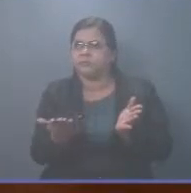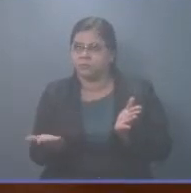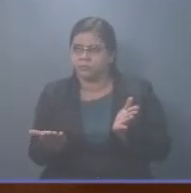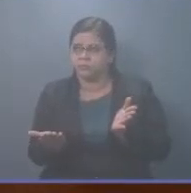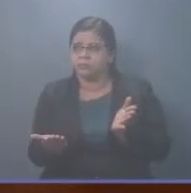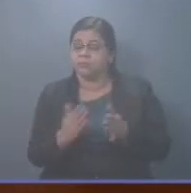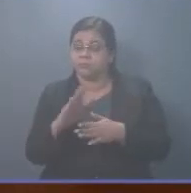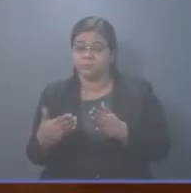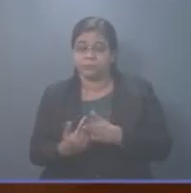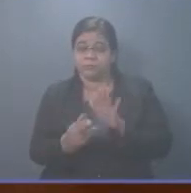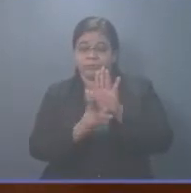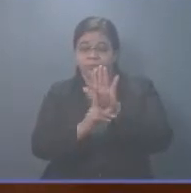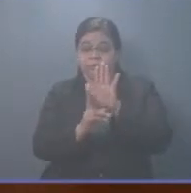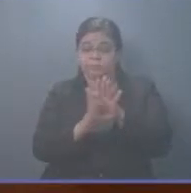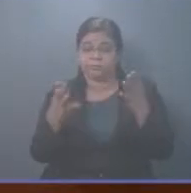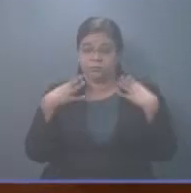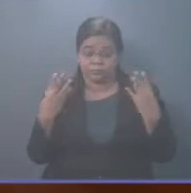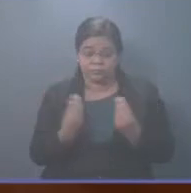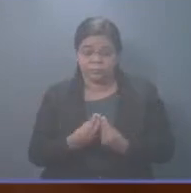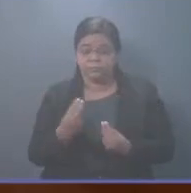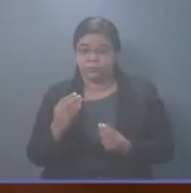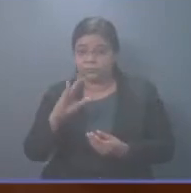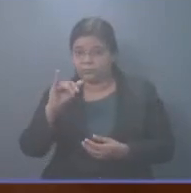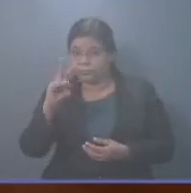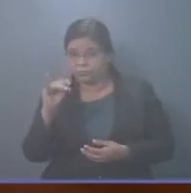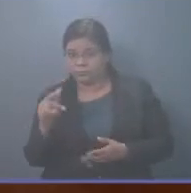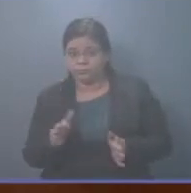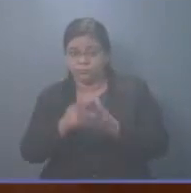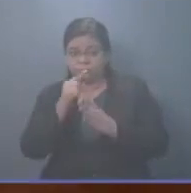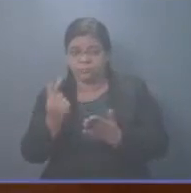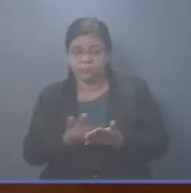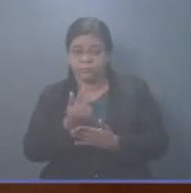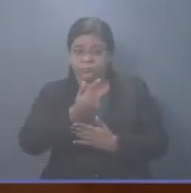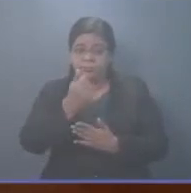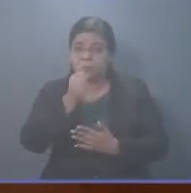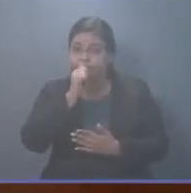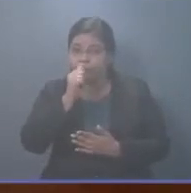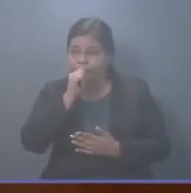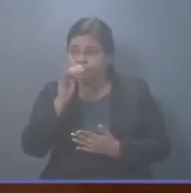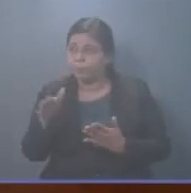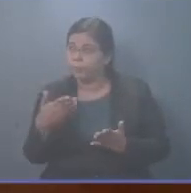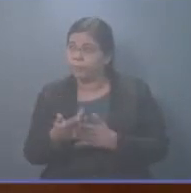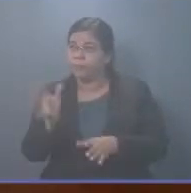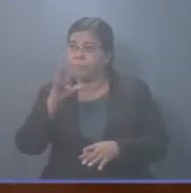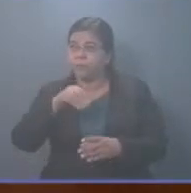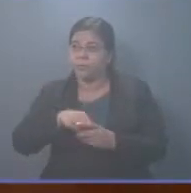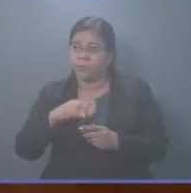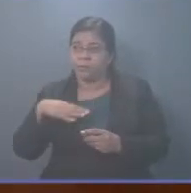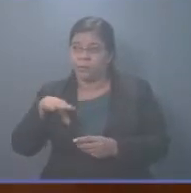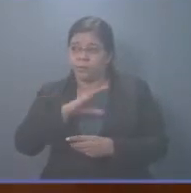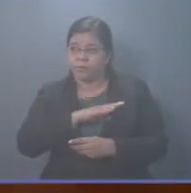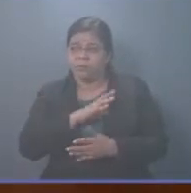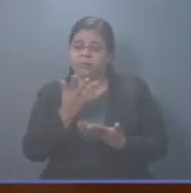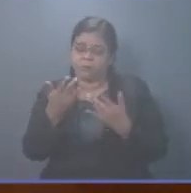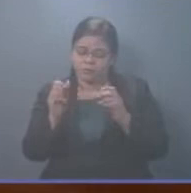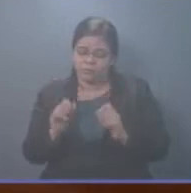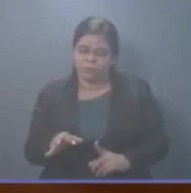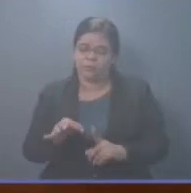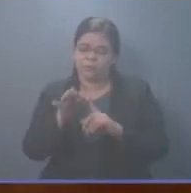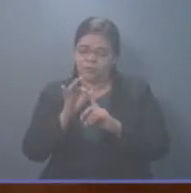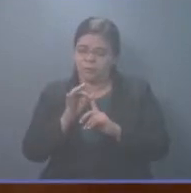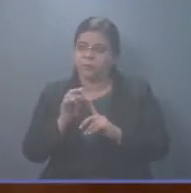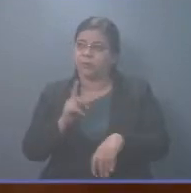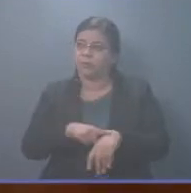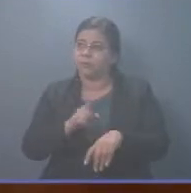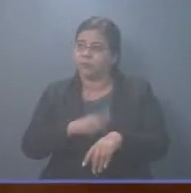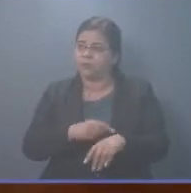los representantes de la sociedad civil, universidades, institutos tecnológicos privados que integrarían el Consejo, se elegirían en un